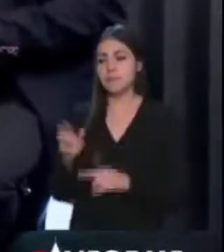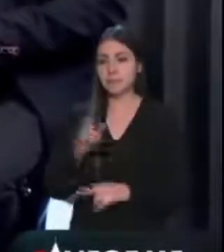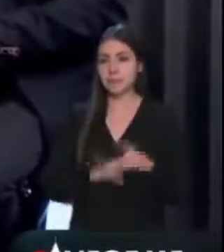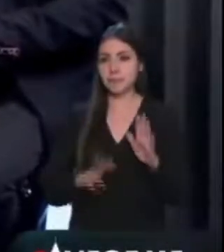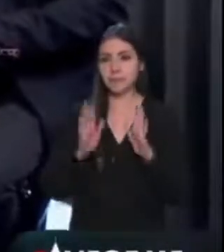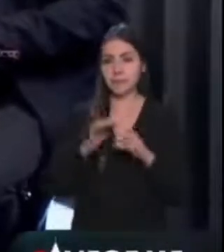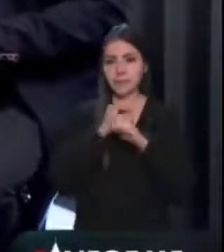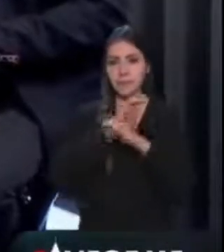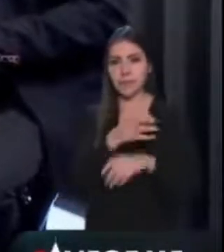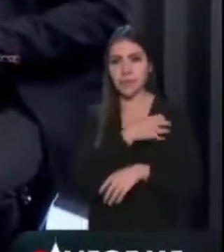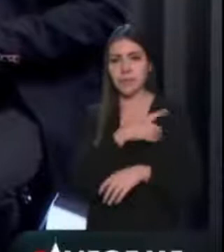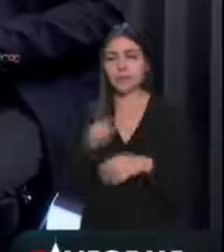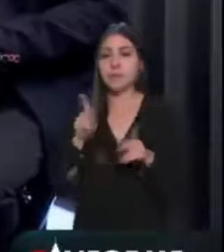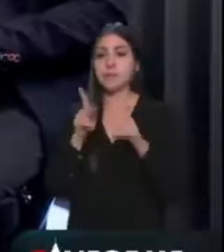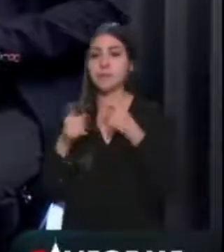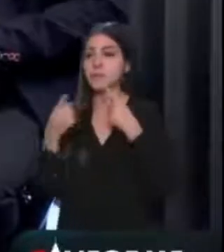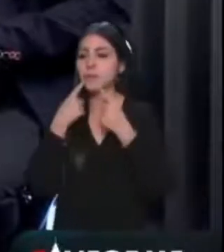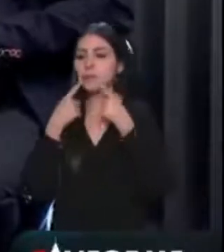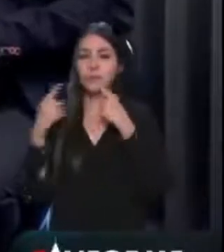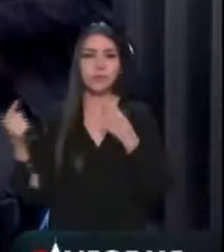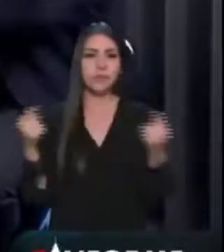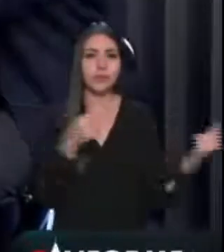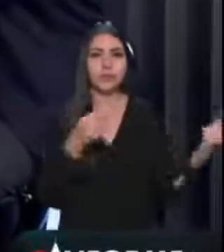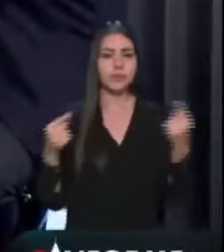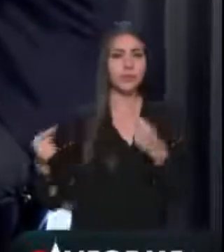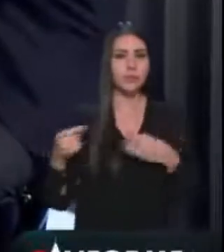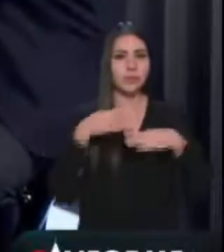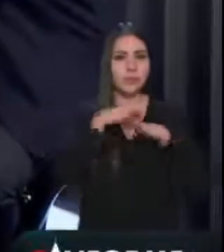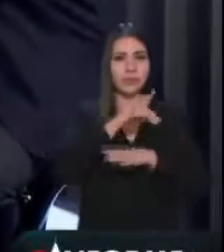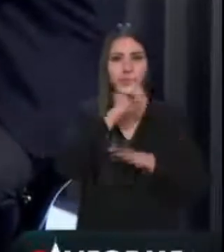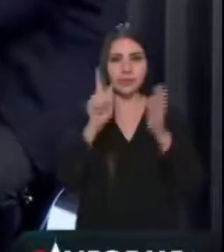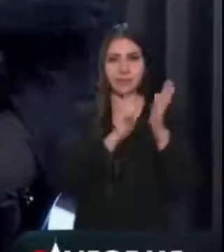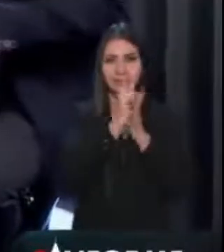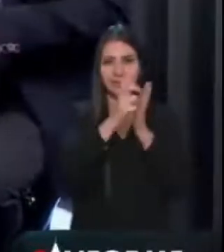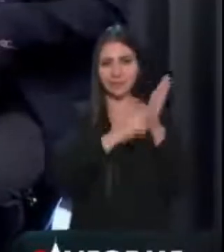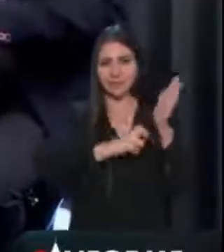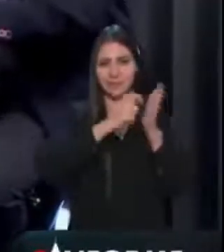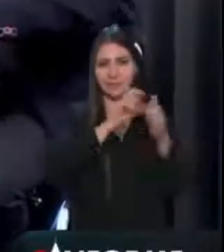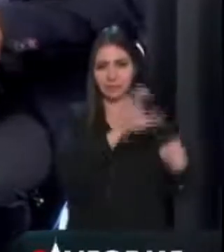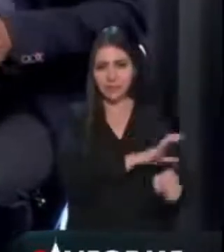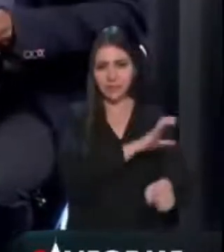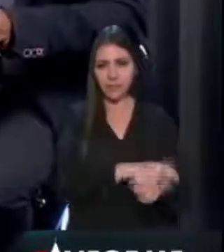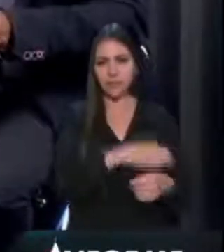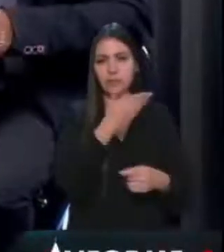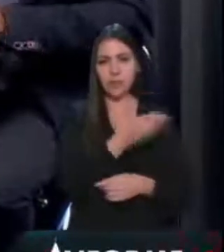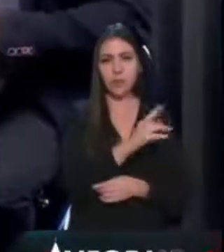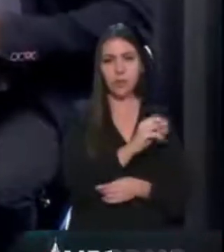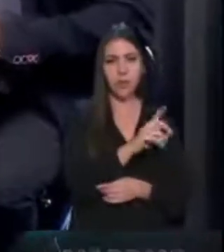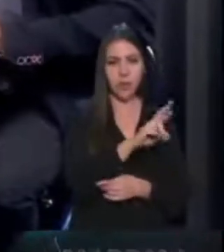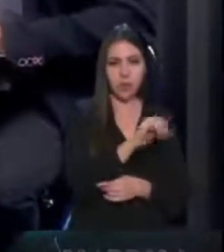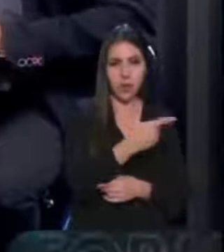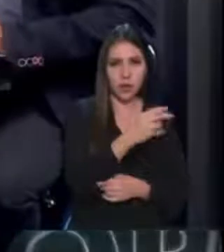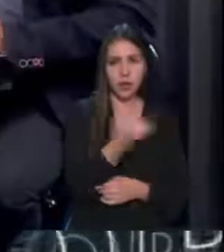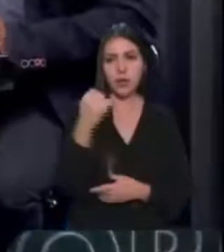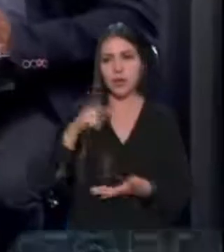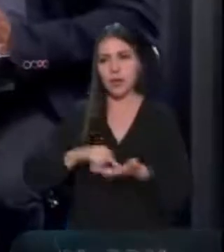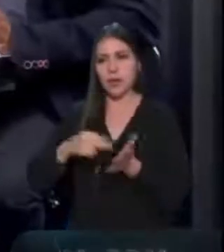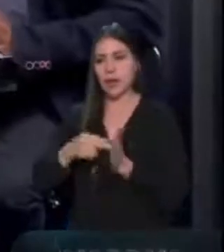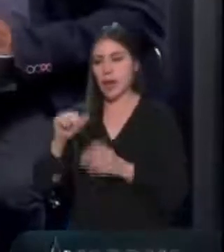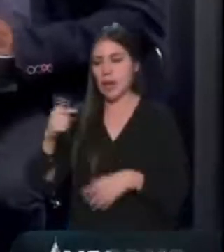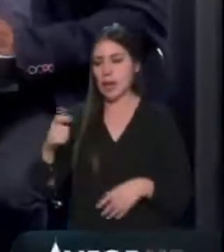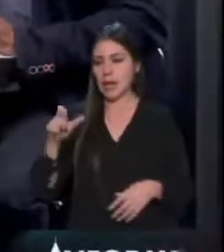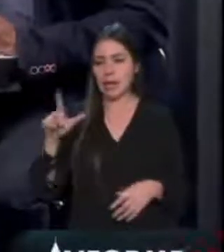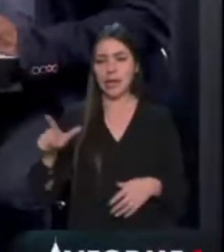Capital, estamos debatiendo sobre la reforma eléctrica con Rodrigo Elizarrarás y el ingeniero Ángel Valderas. Y